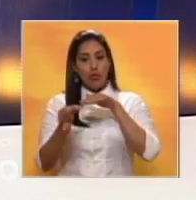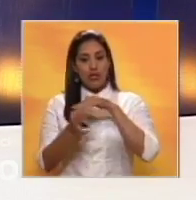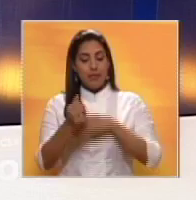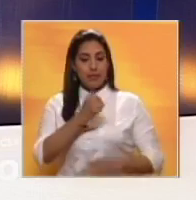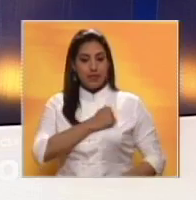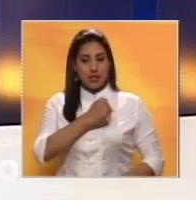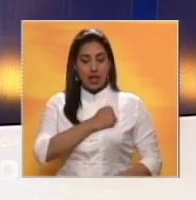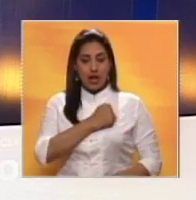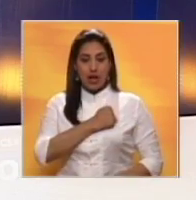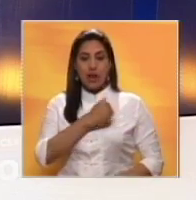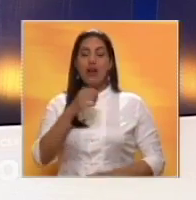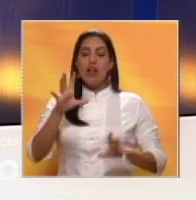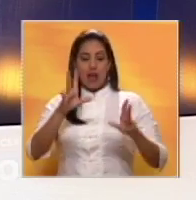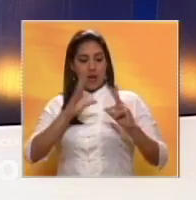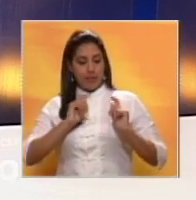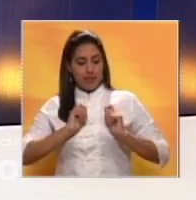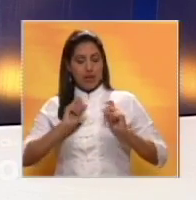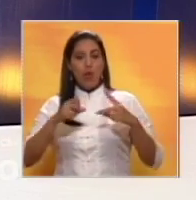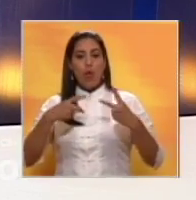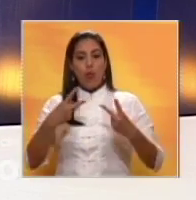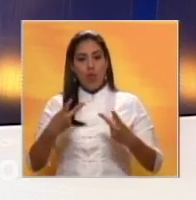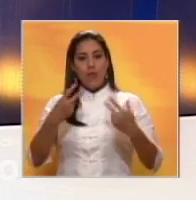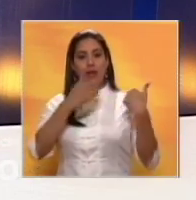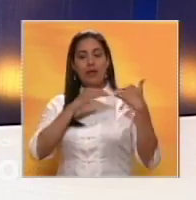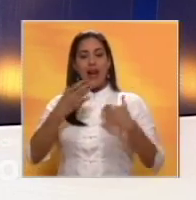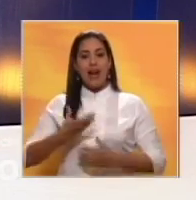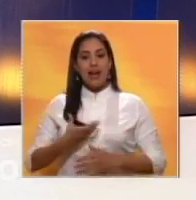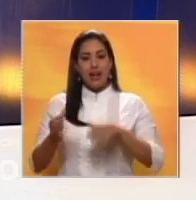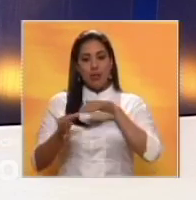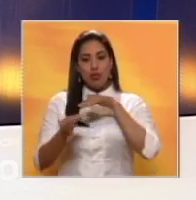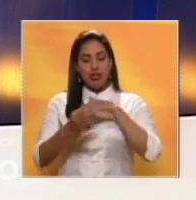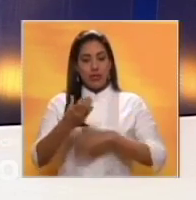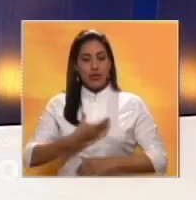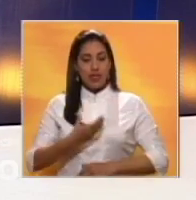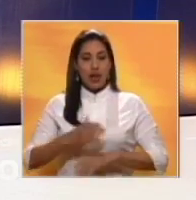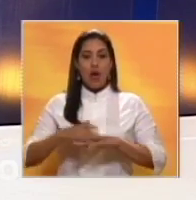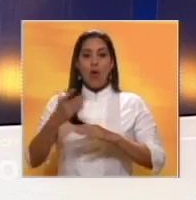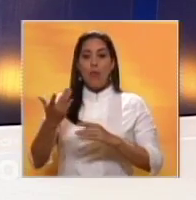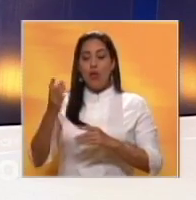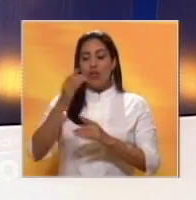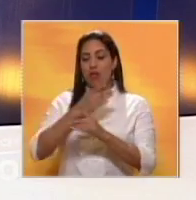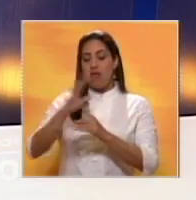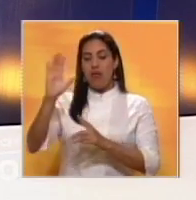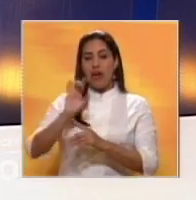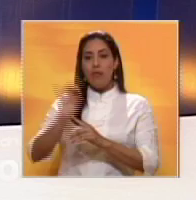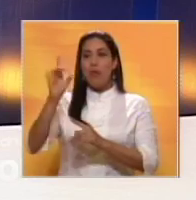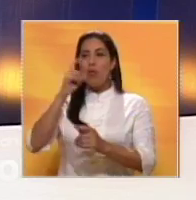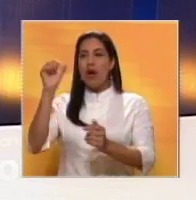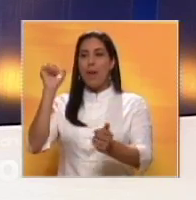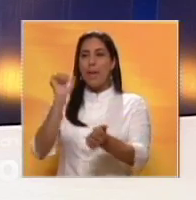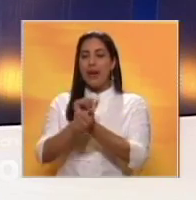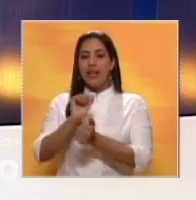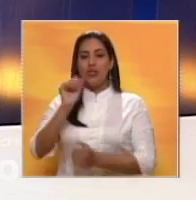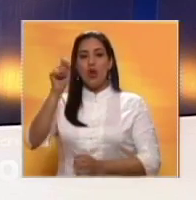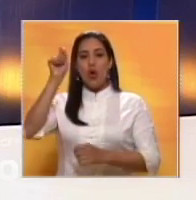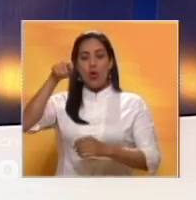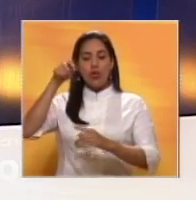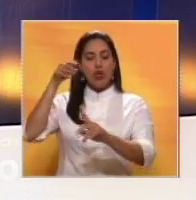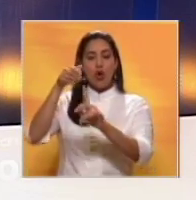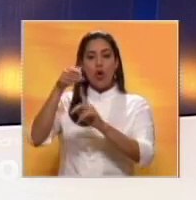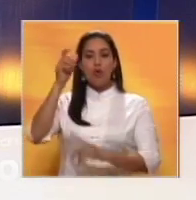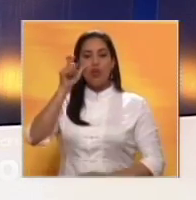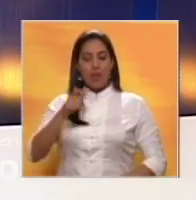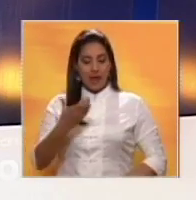Chacao, Robert García Prada, asumió temporalmente el cargo como alcalde del municipio Chacao tras la inhabilitación y la orden de captura del TCJ contra